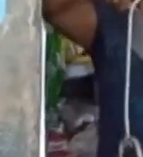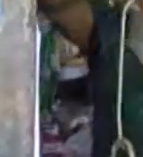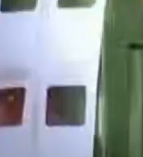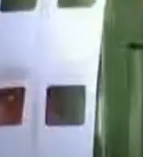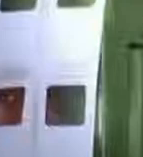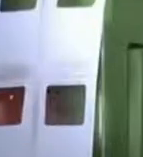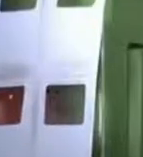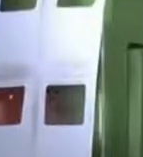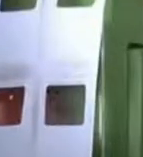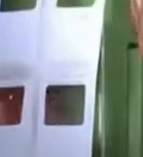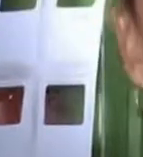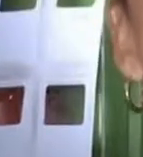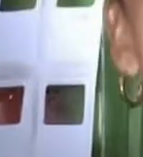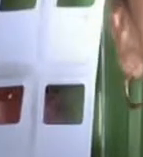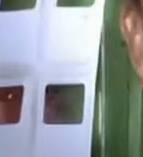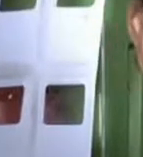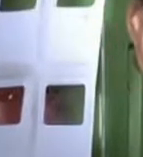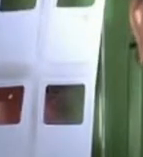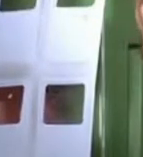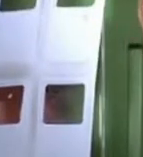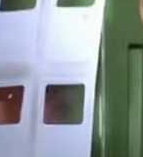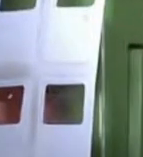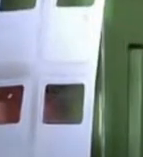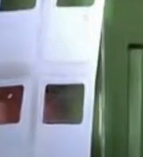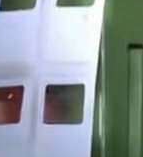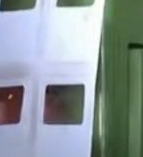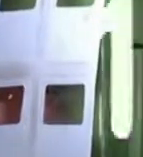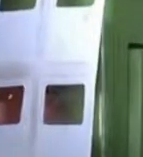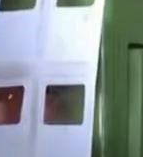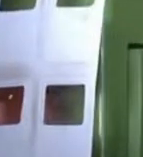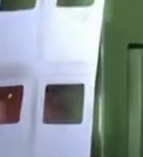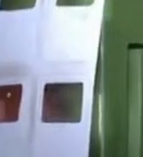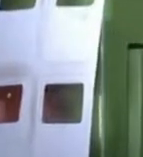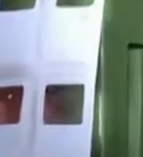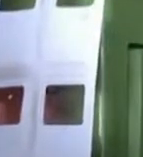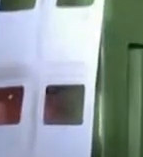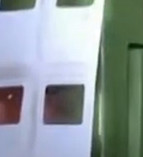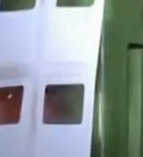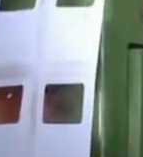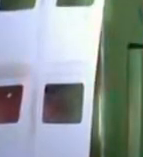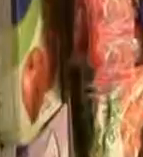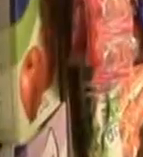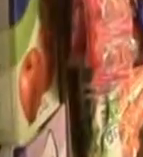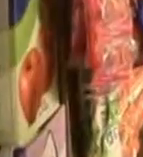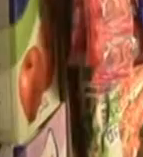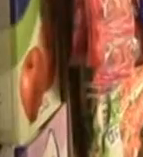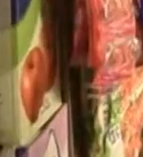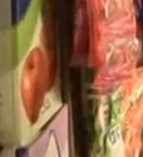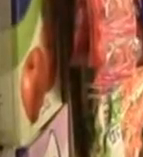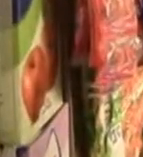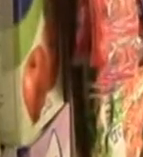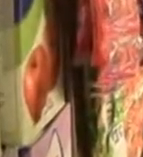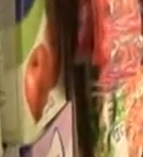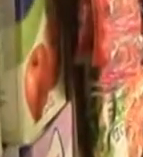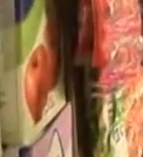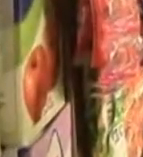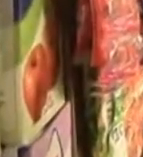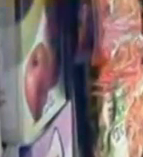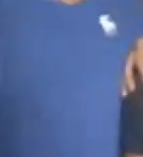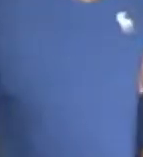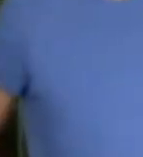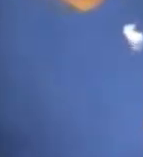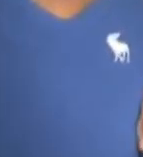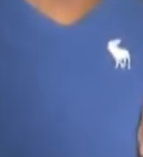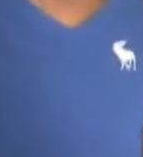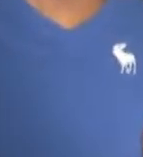Otros bancos, hay un tiempo que le siguen subiendo la tasa a uno, aunque se iba subiendo, pero en Banca Solidaria se mantiene estable. Hemos